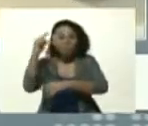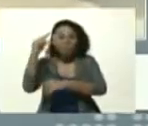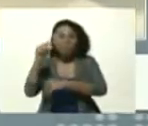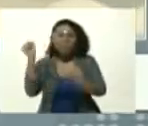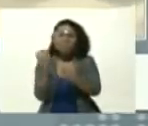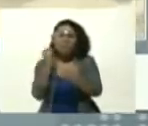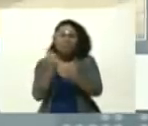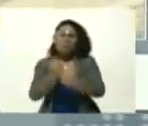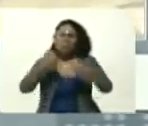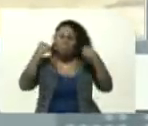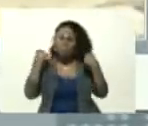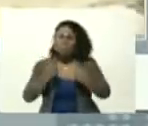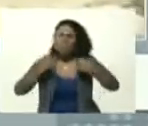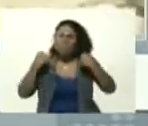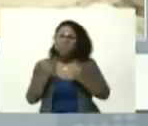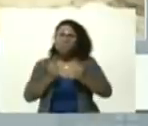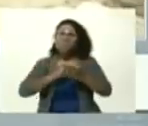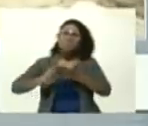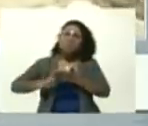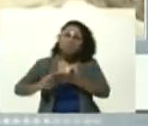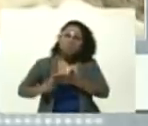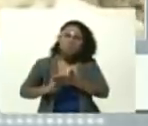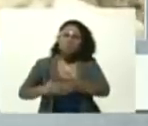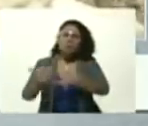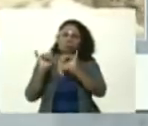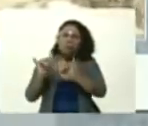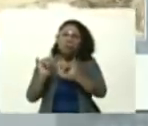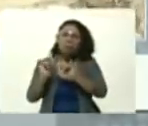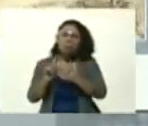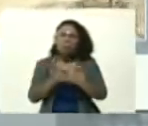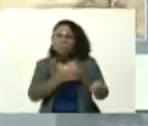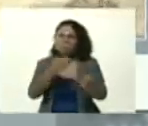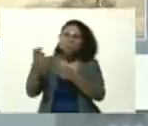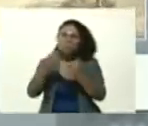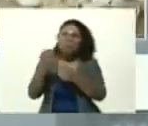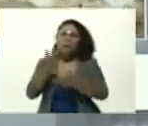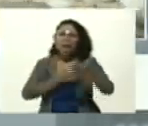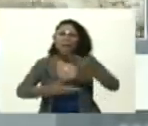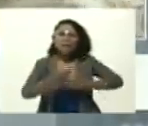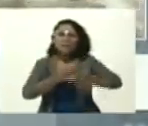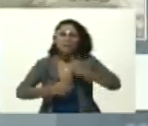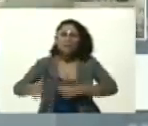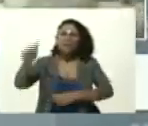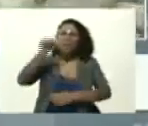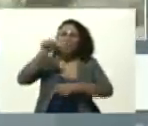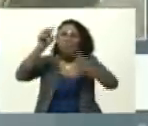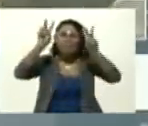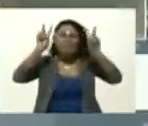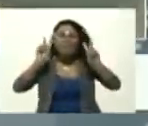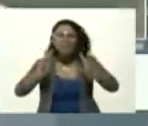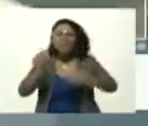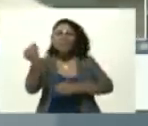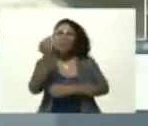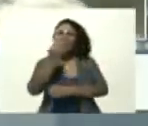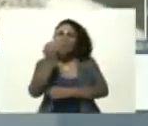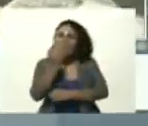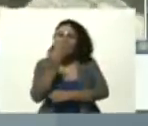trabajando fuertemente para la recuperación de las mismas, llevándole el servicio de agua potable, comida,